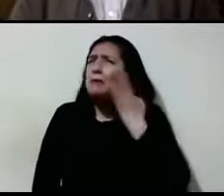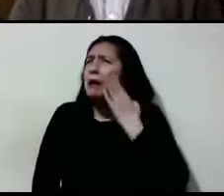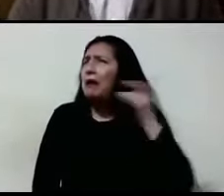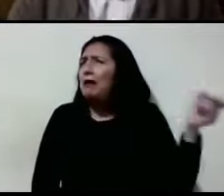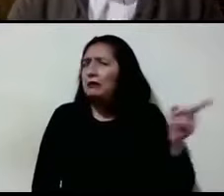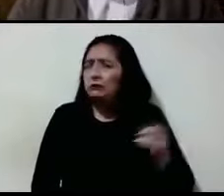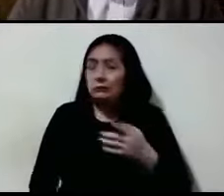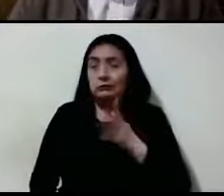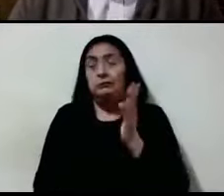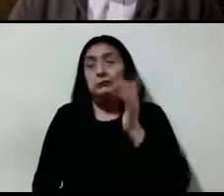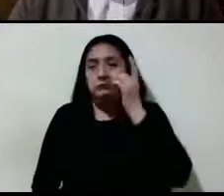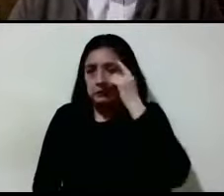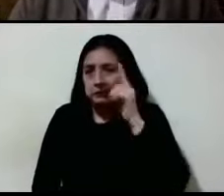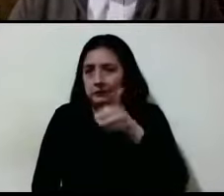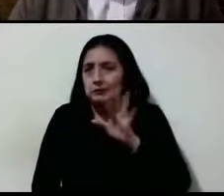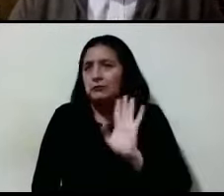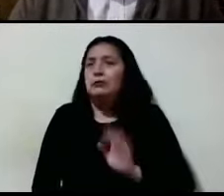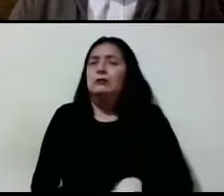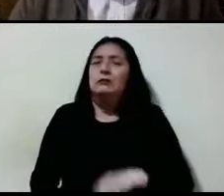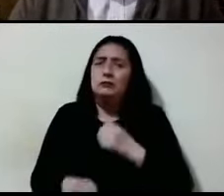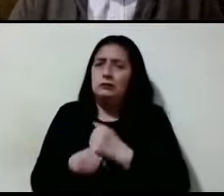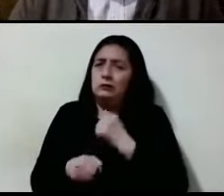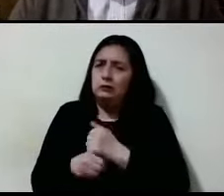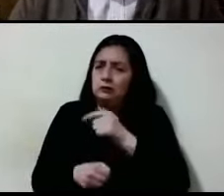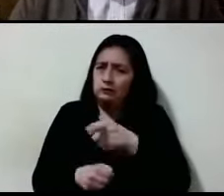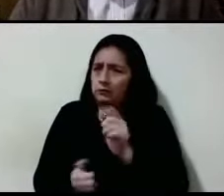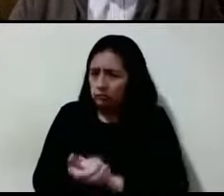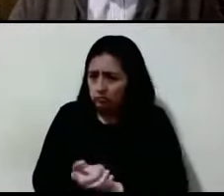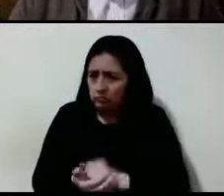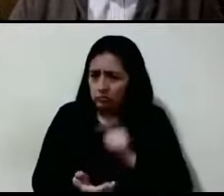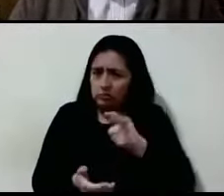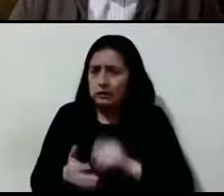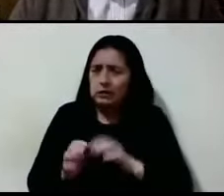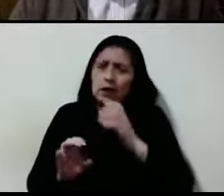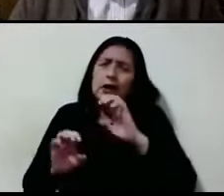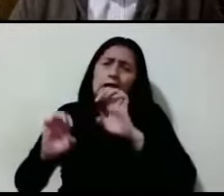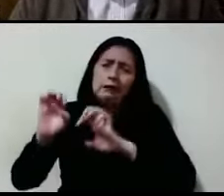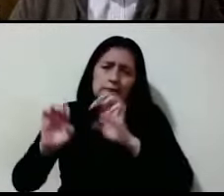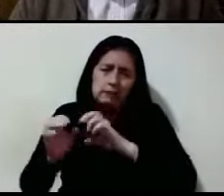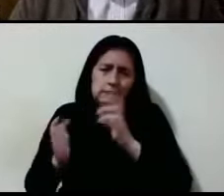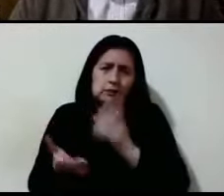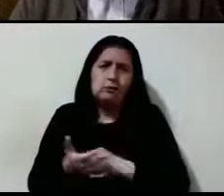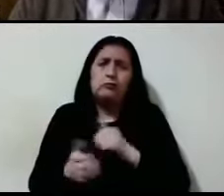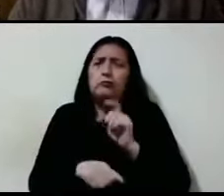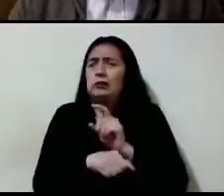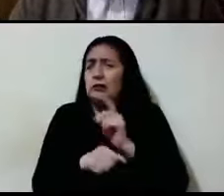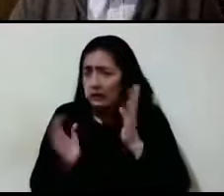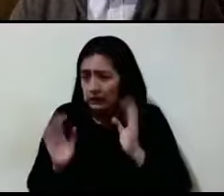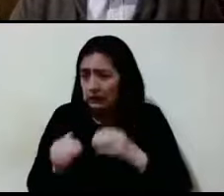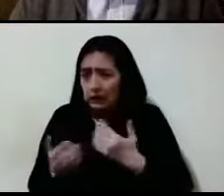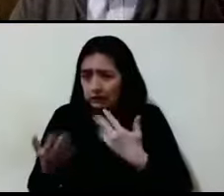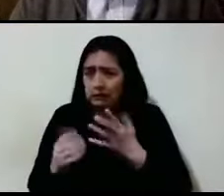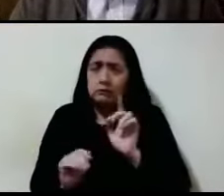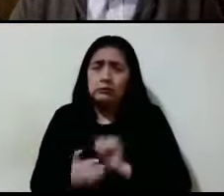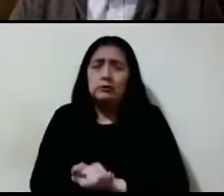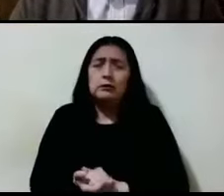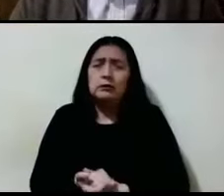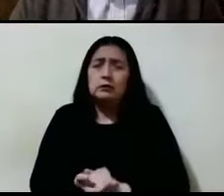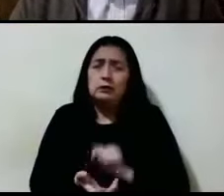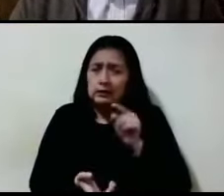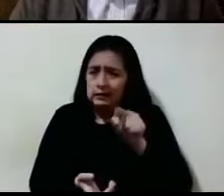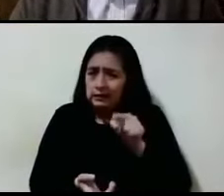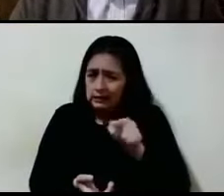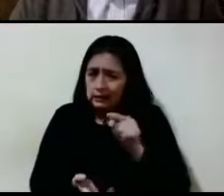pienso que en ese aspecto, ¿no? Trabajando con esta parte de la evaluación formativa que tanto hablamos, es